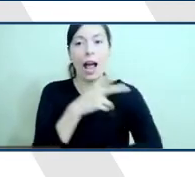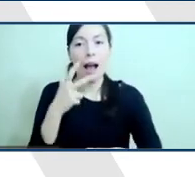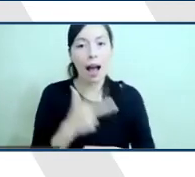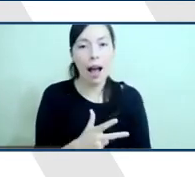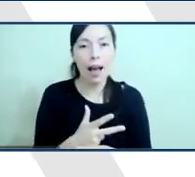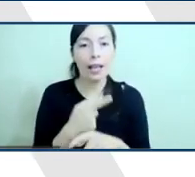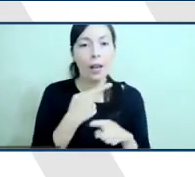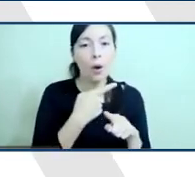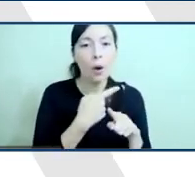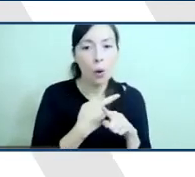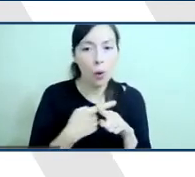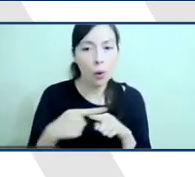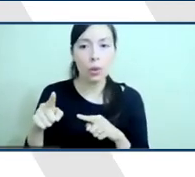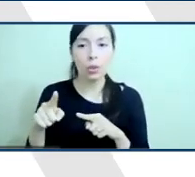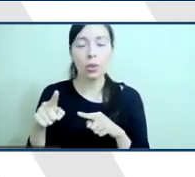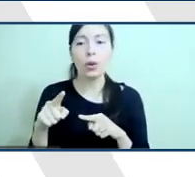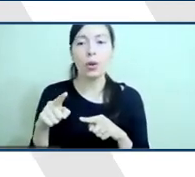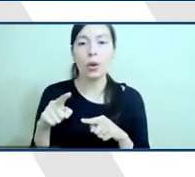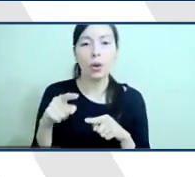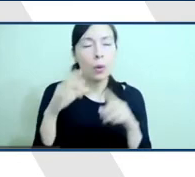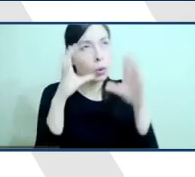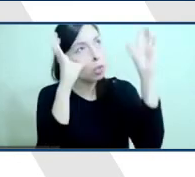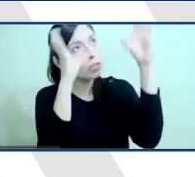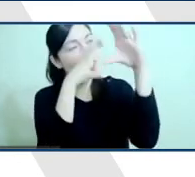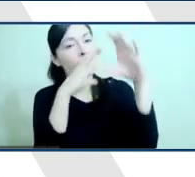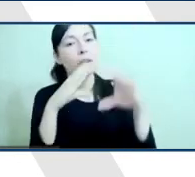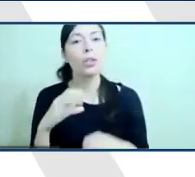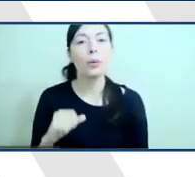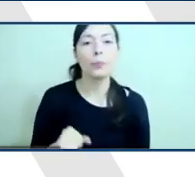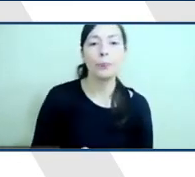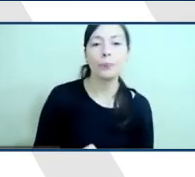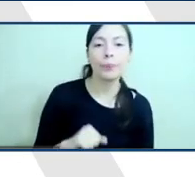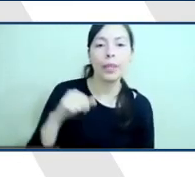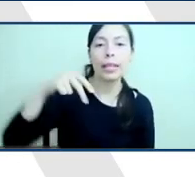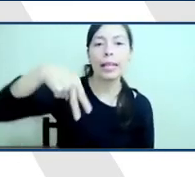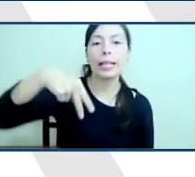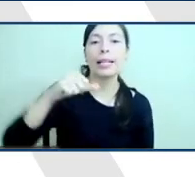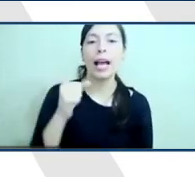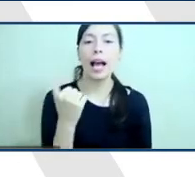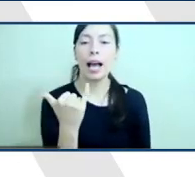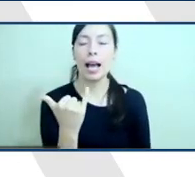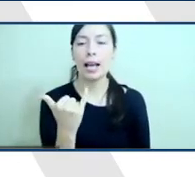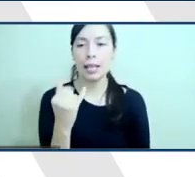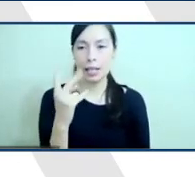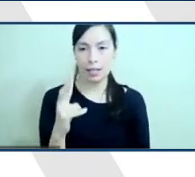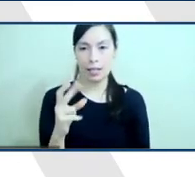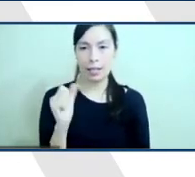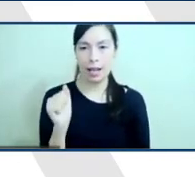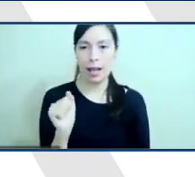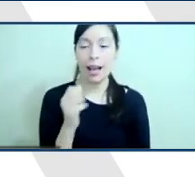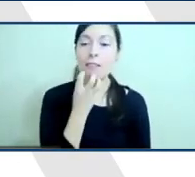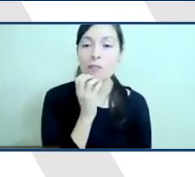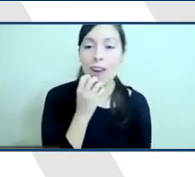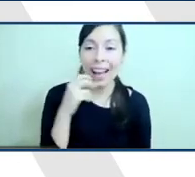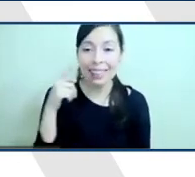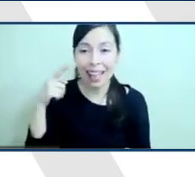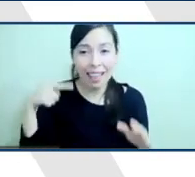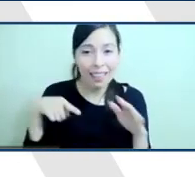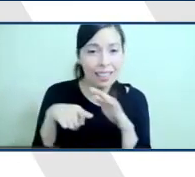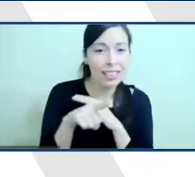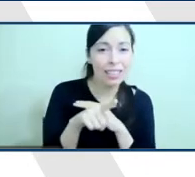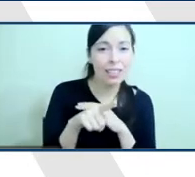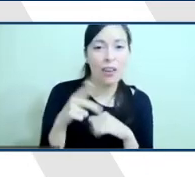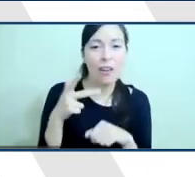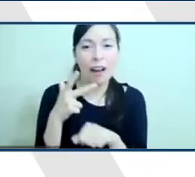en otro observatorio, el Observatorio Naira, que se encuentra al interior de la ciudad de Antofagasta, en el campus Coloso de la UA, observaciones